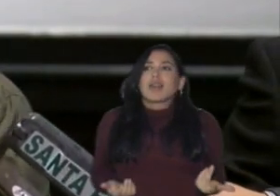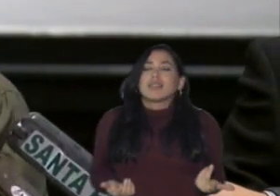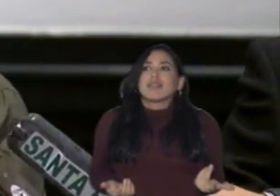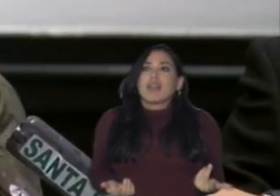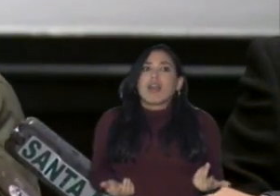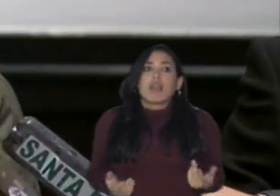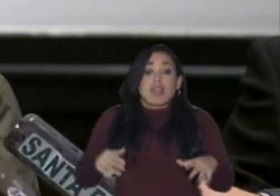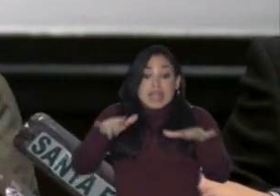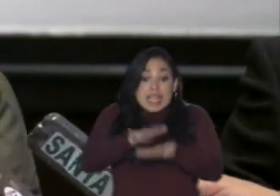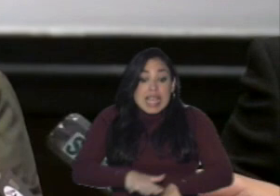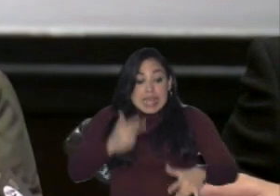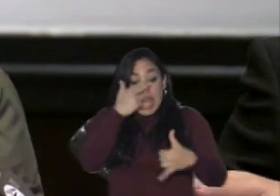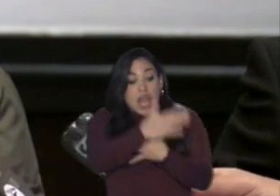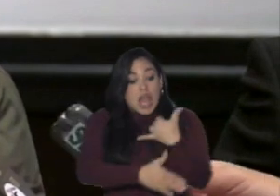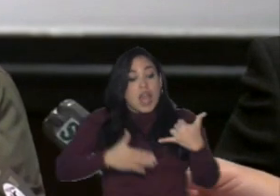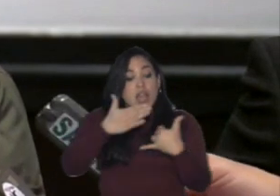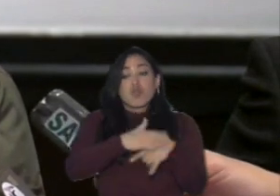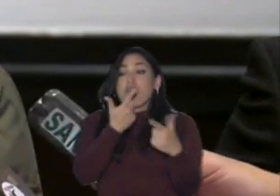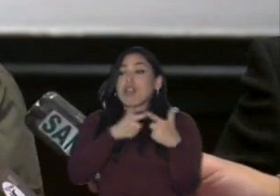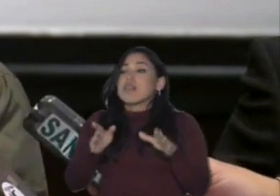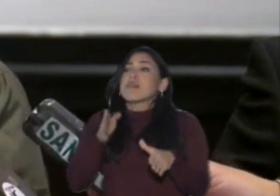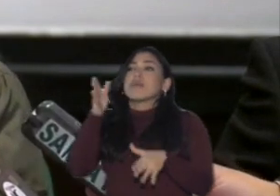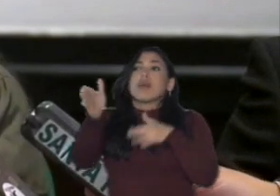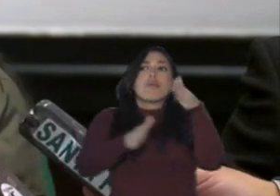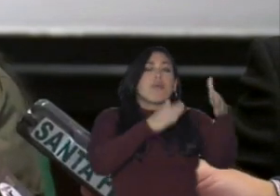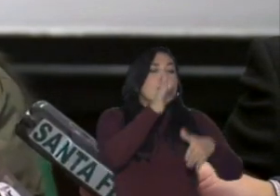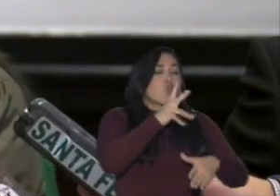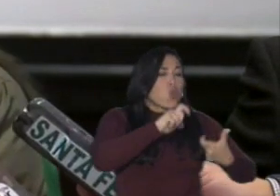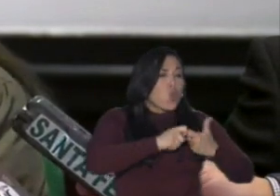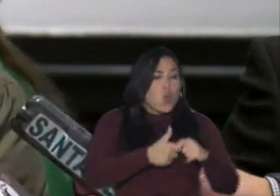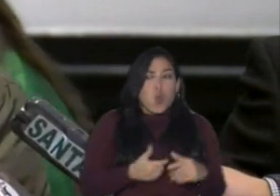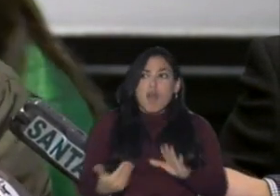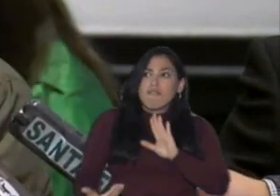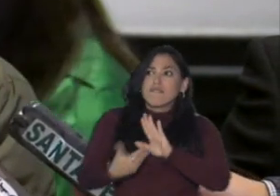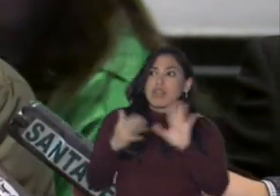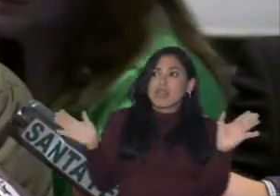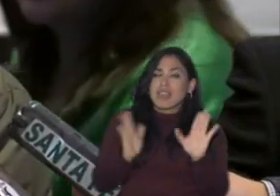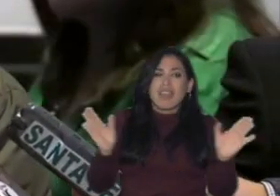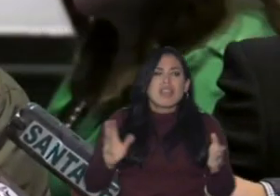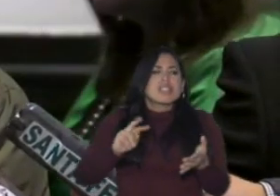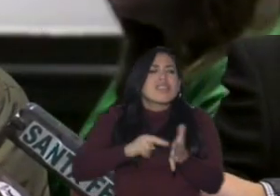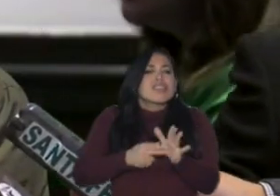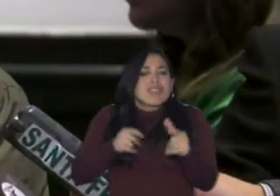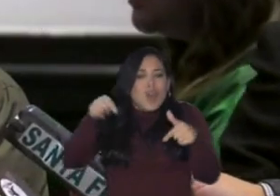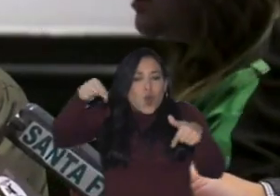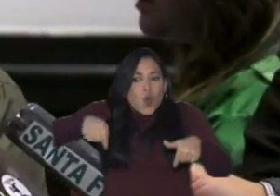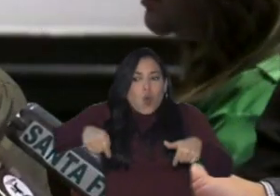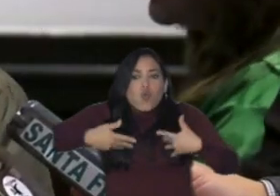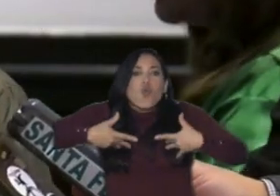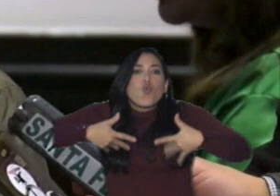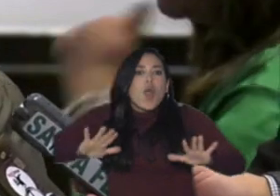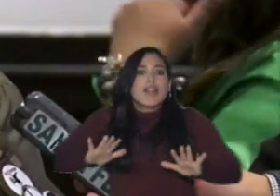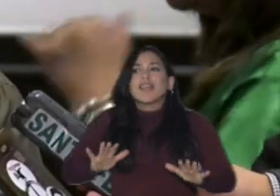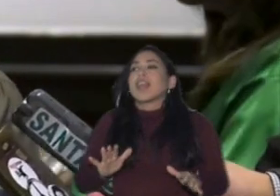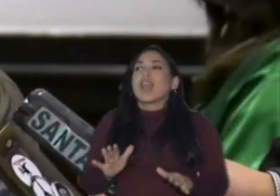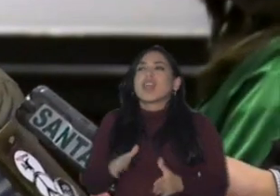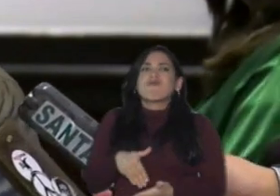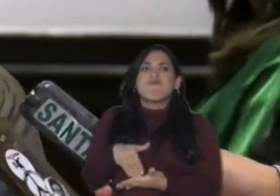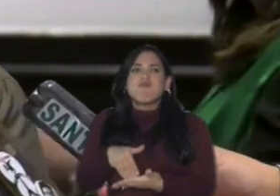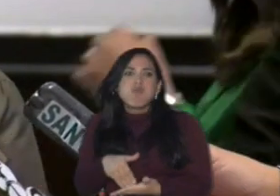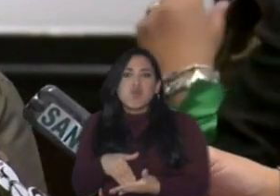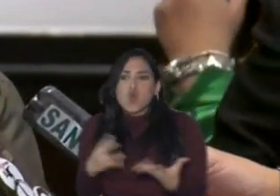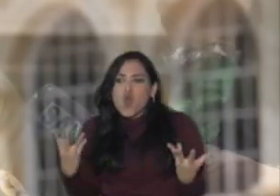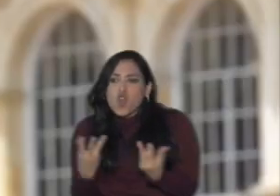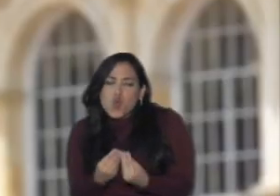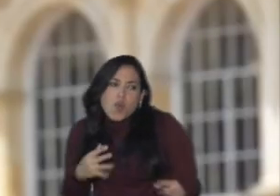estar en todo el territorio nacional. Aquí ninguno de nosotros es exento hoy de radicalismos y de